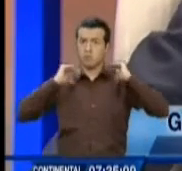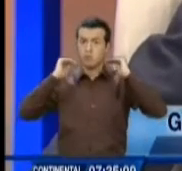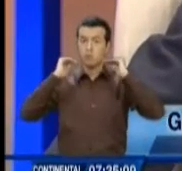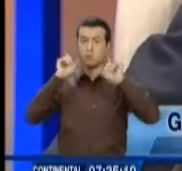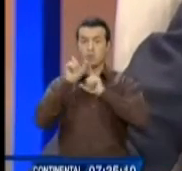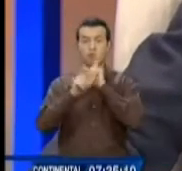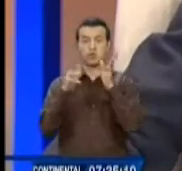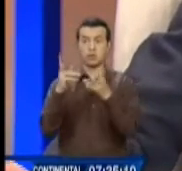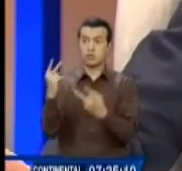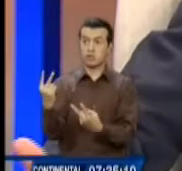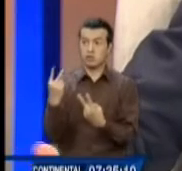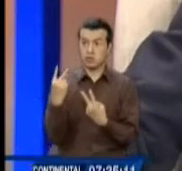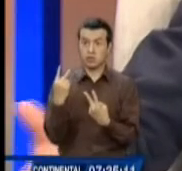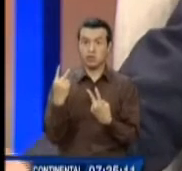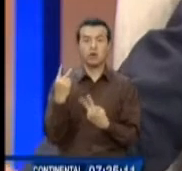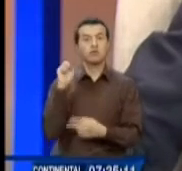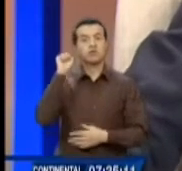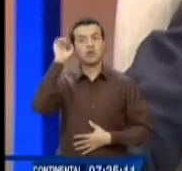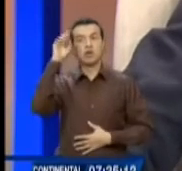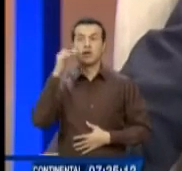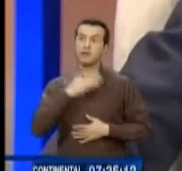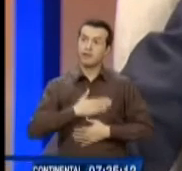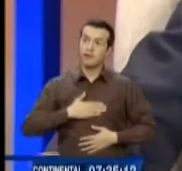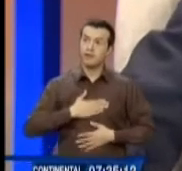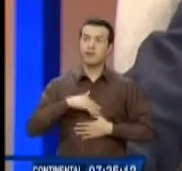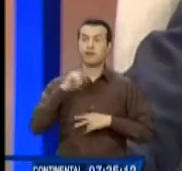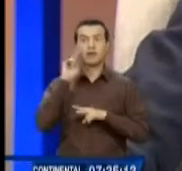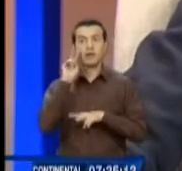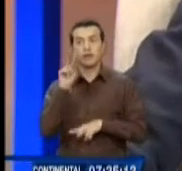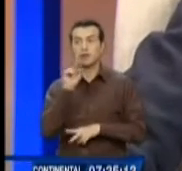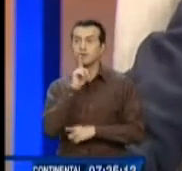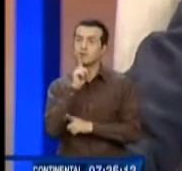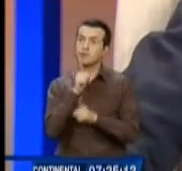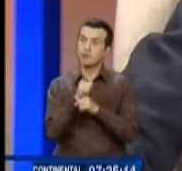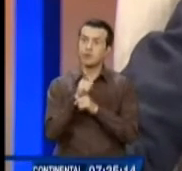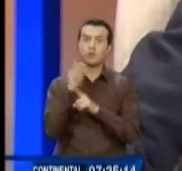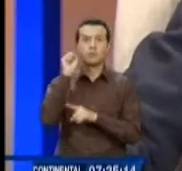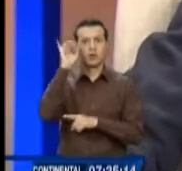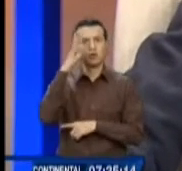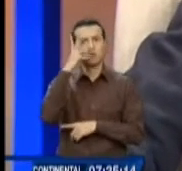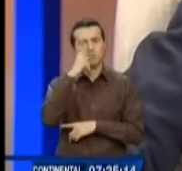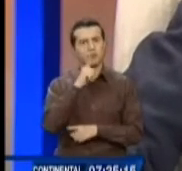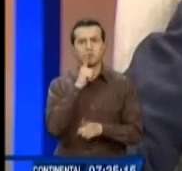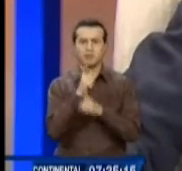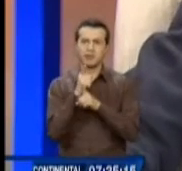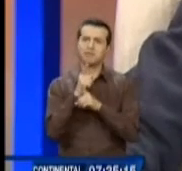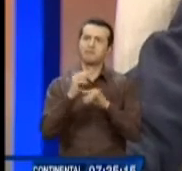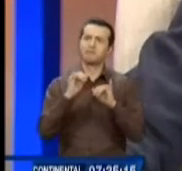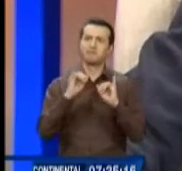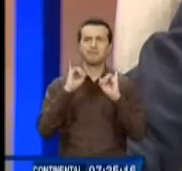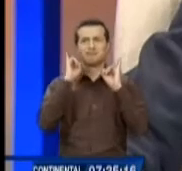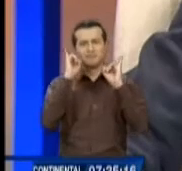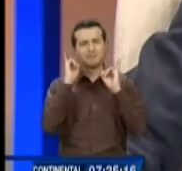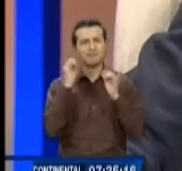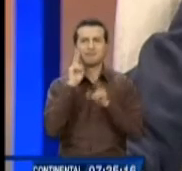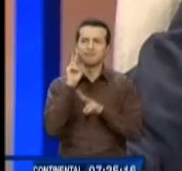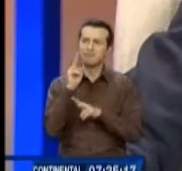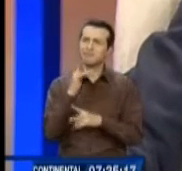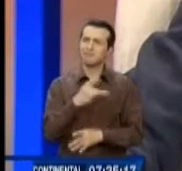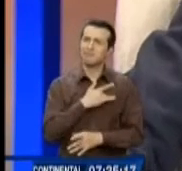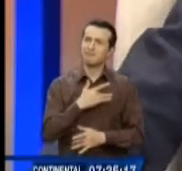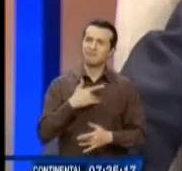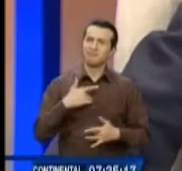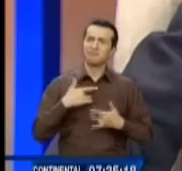busca divertirse en una sala de cine. Uno va a la sala de cine a entretenerse. Es una película entretenida, es una película divertida, es una